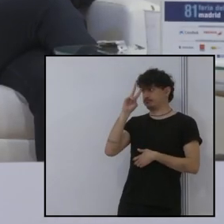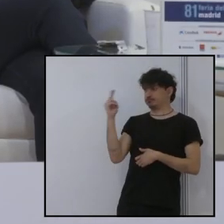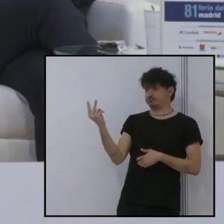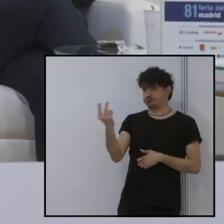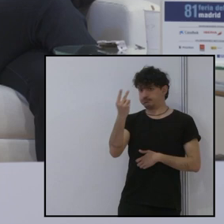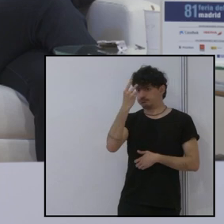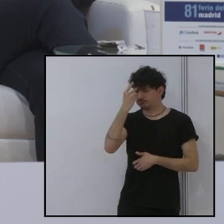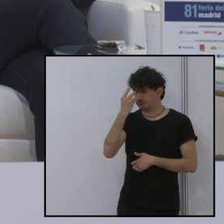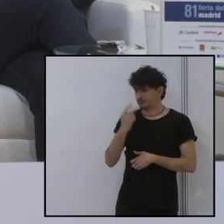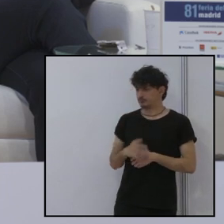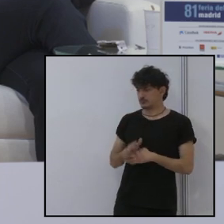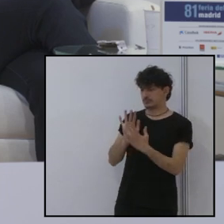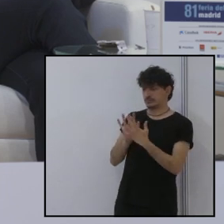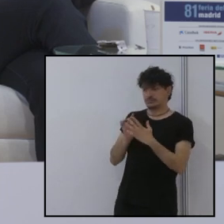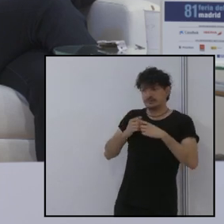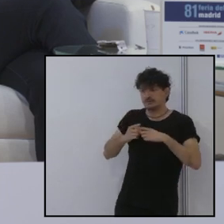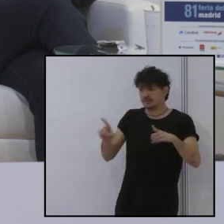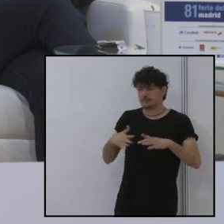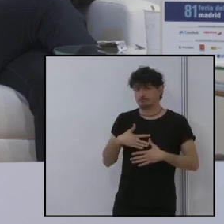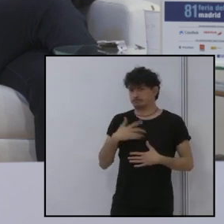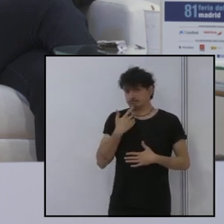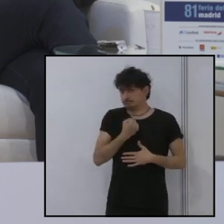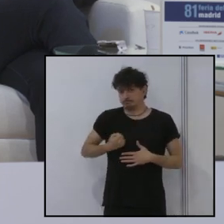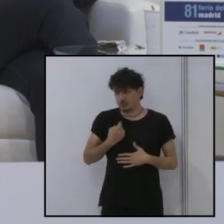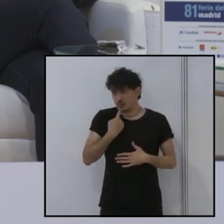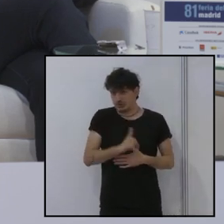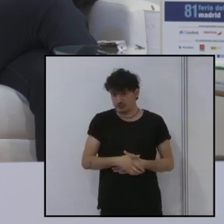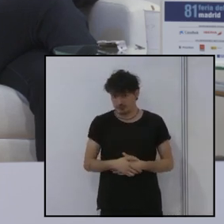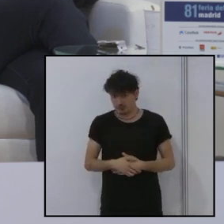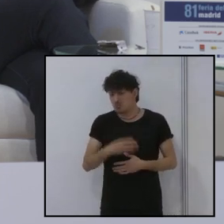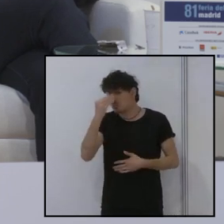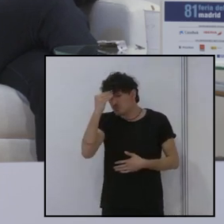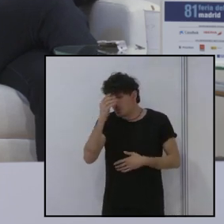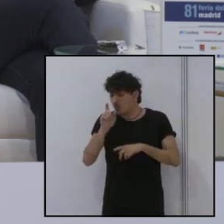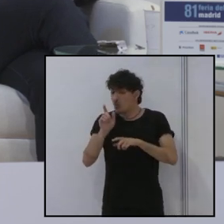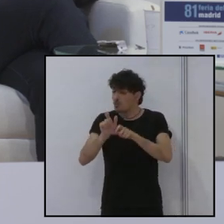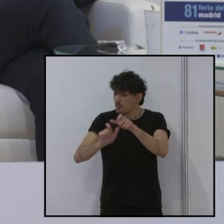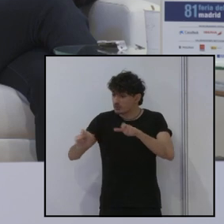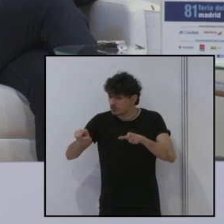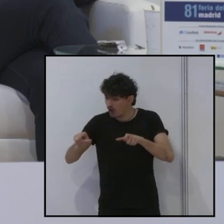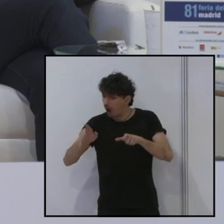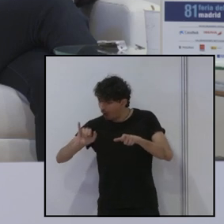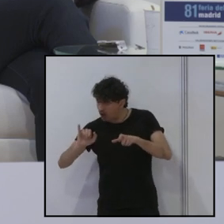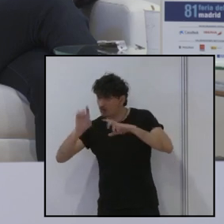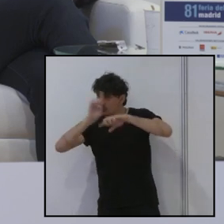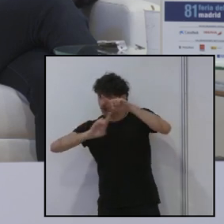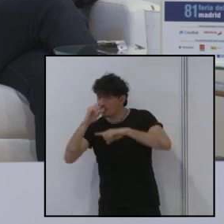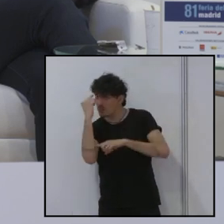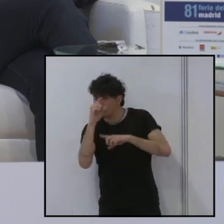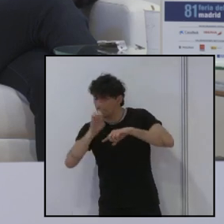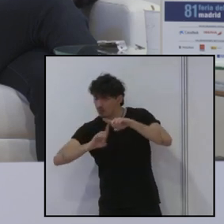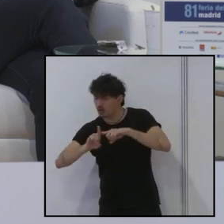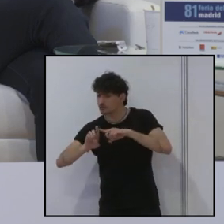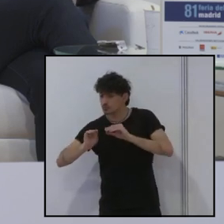contigo, pues no lo mencionas. Entonces, el problema no creo que esté en la gente que sufre el problema de salud mental o tenga ese problema. El